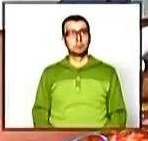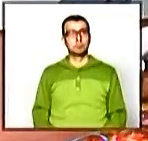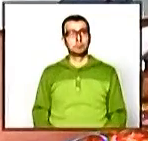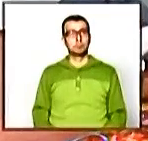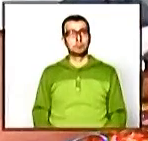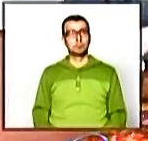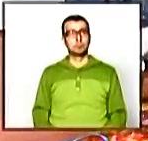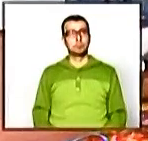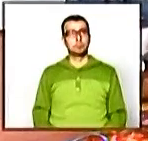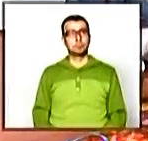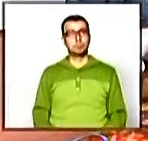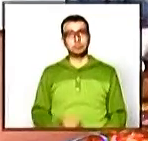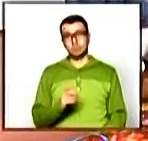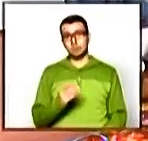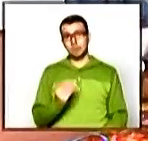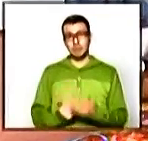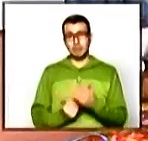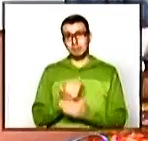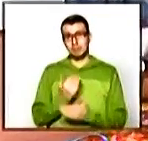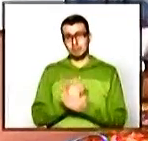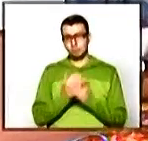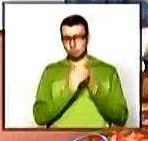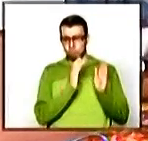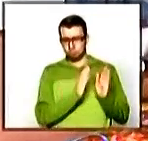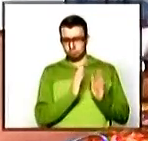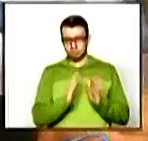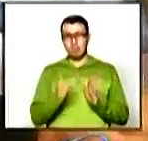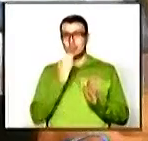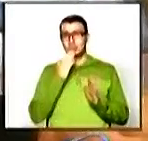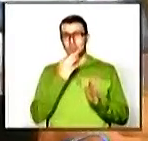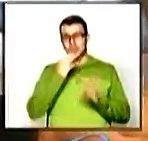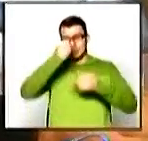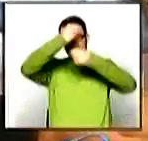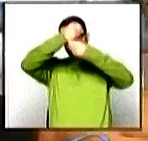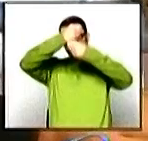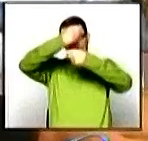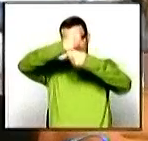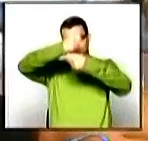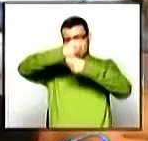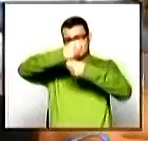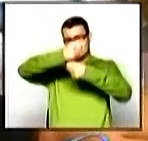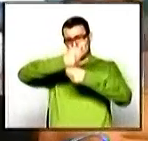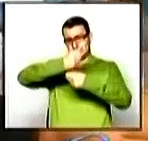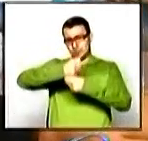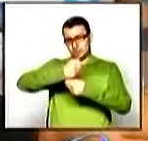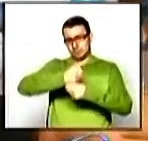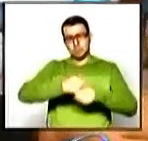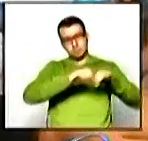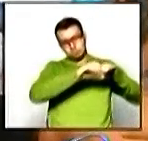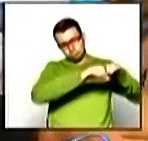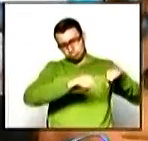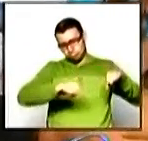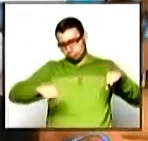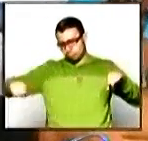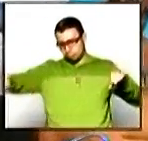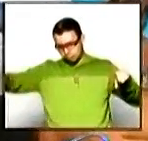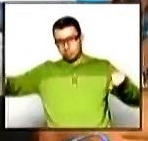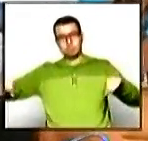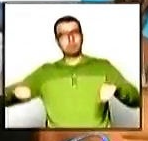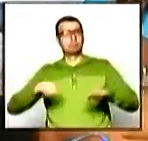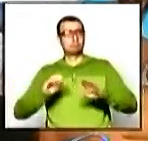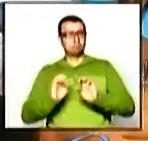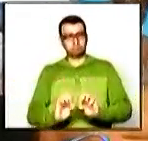Muy bien, aquí empezamos a hacer ajustes de toda la línea de la espalda, toda la línea de la columna por presión. Inhalamos